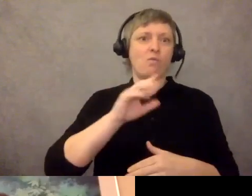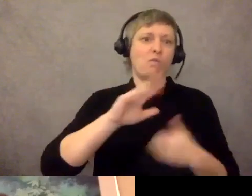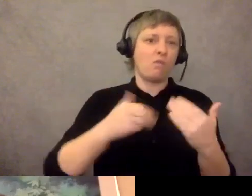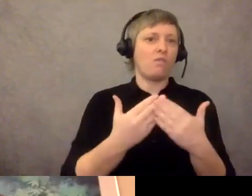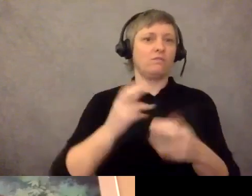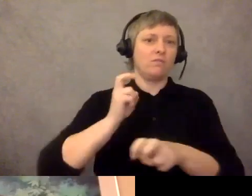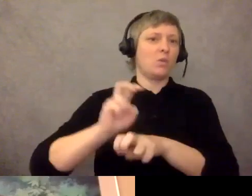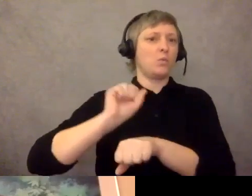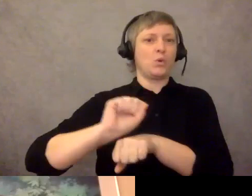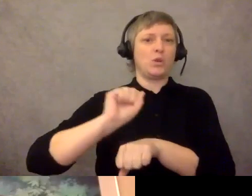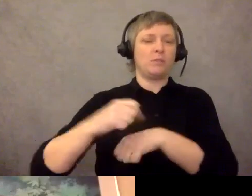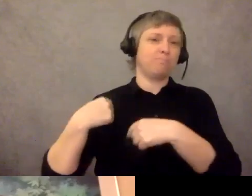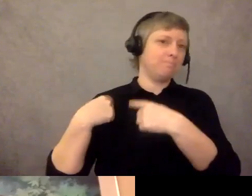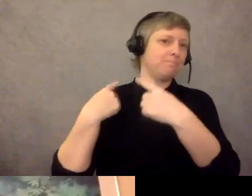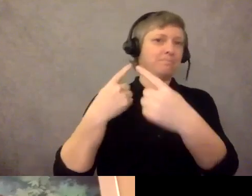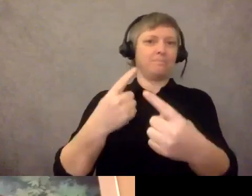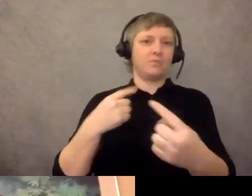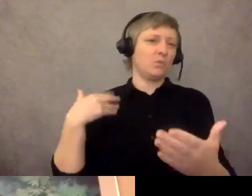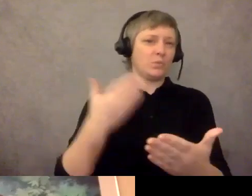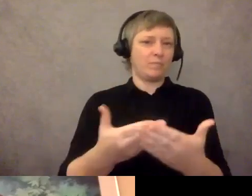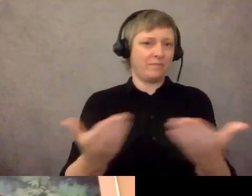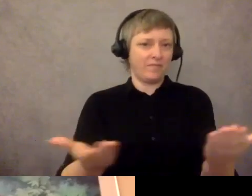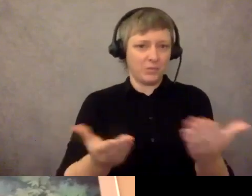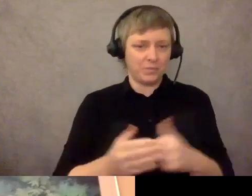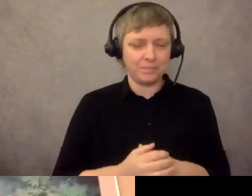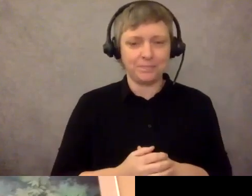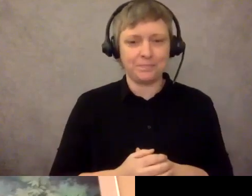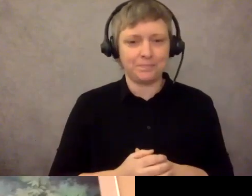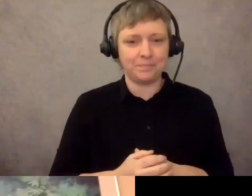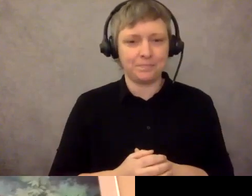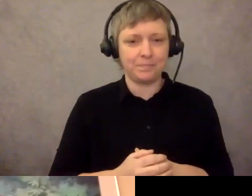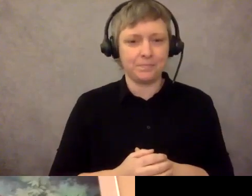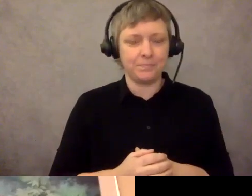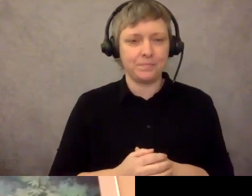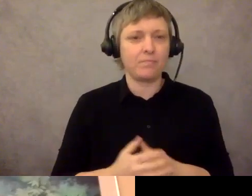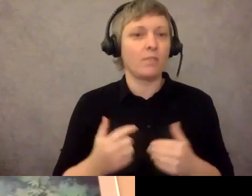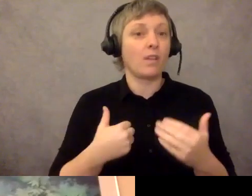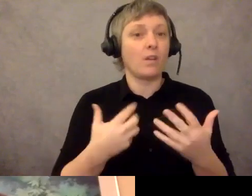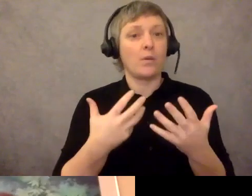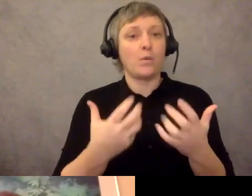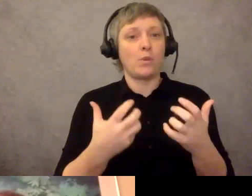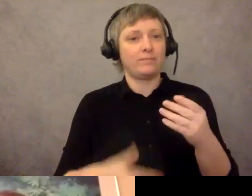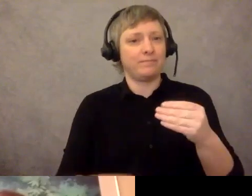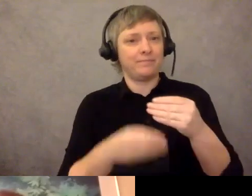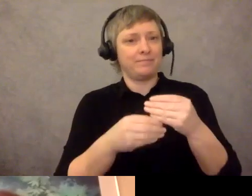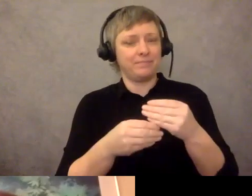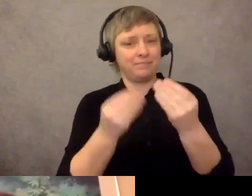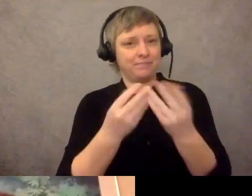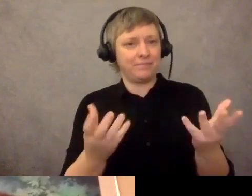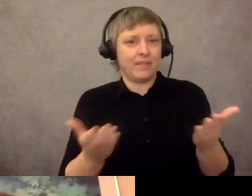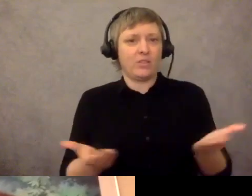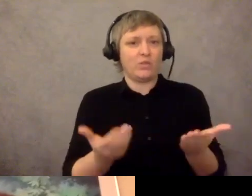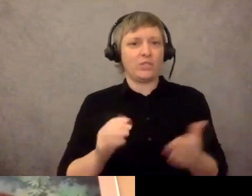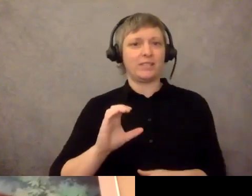punto. Sí quiero decir de que en la oficina de COOs